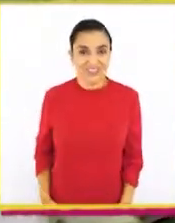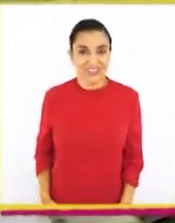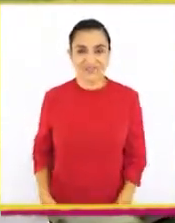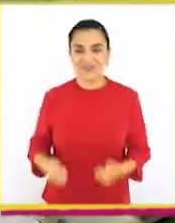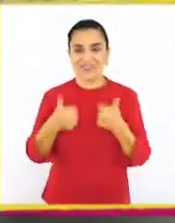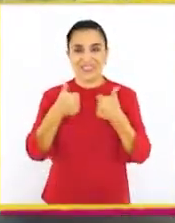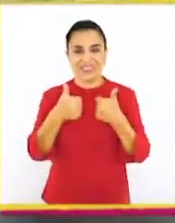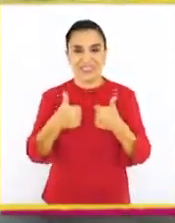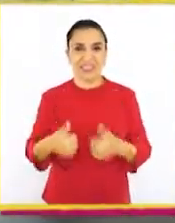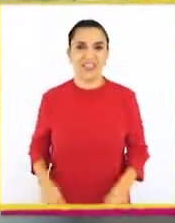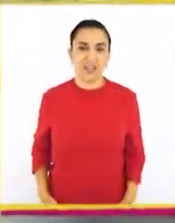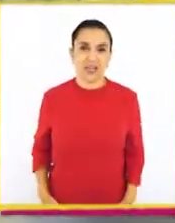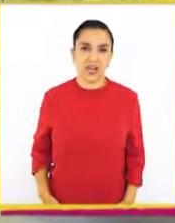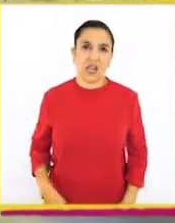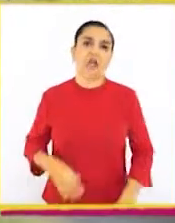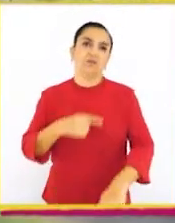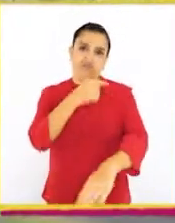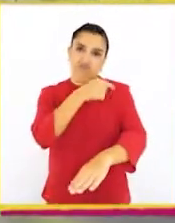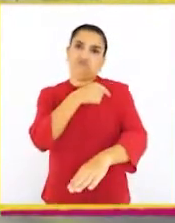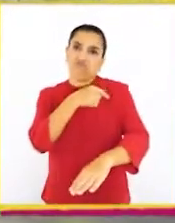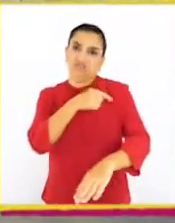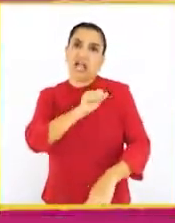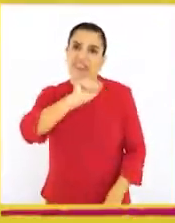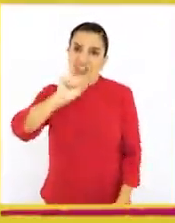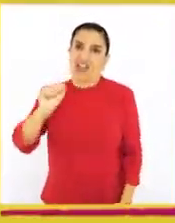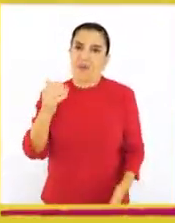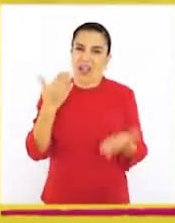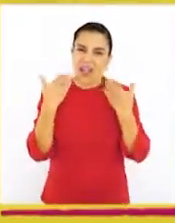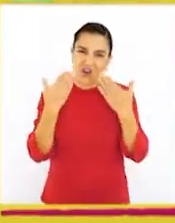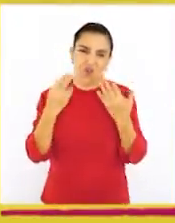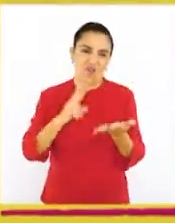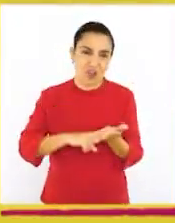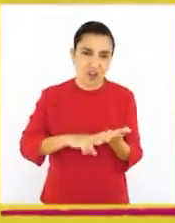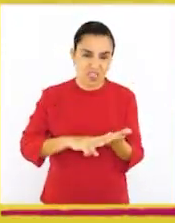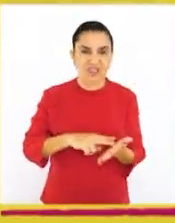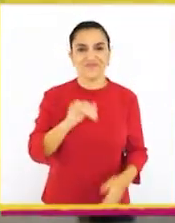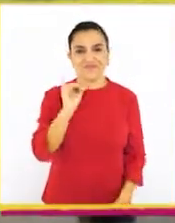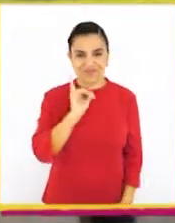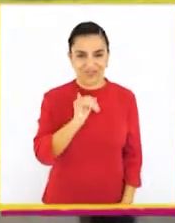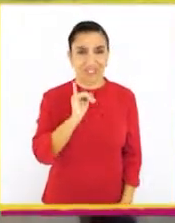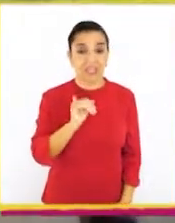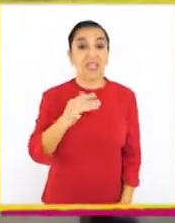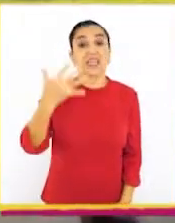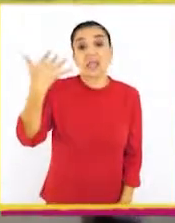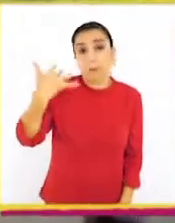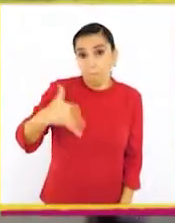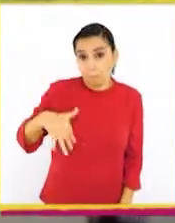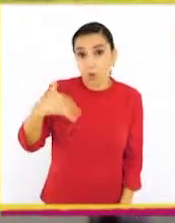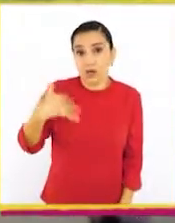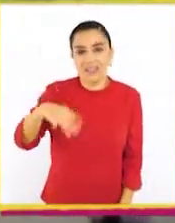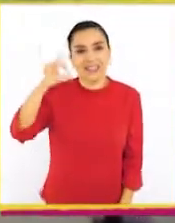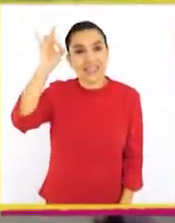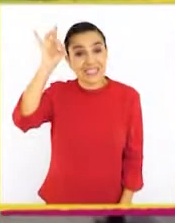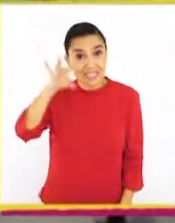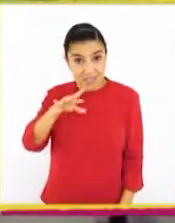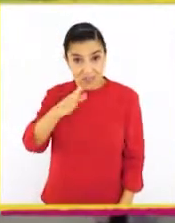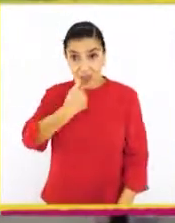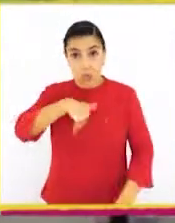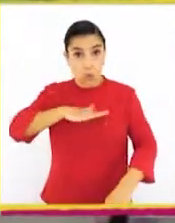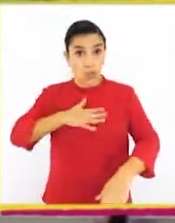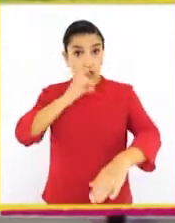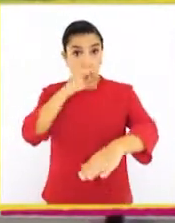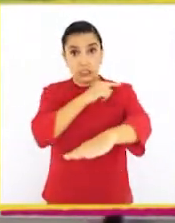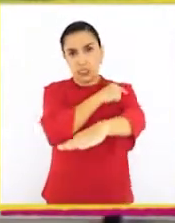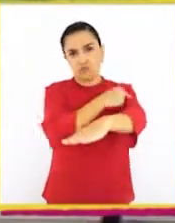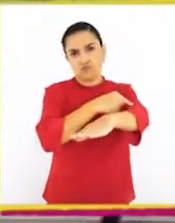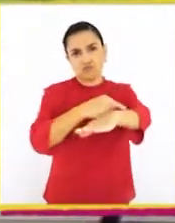viendo. Bien. ¿Cierto que hace calor por allá? Sí, lo importante es saber que en